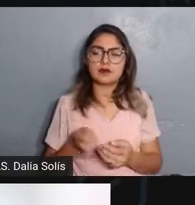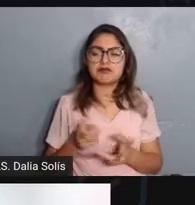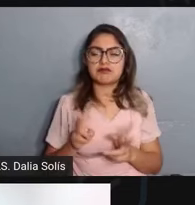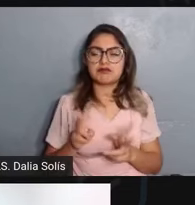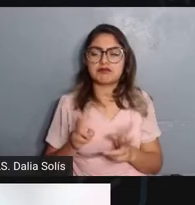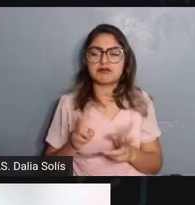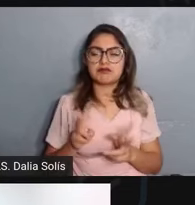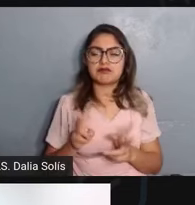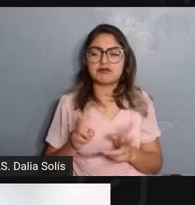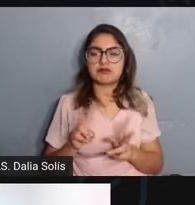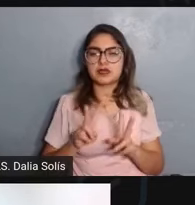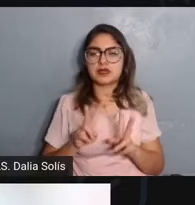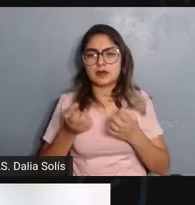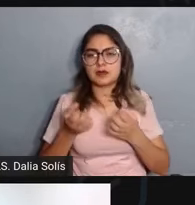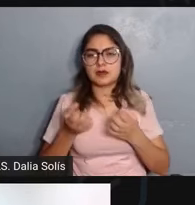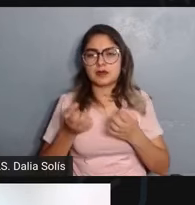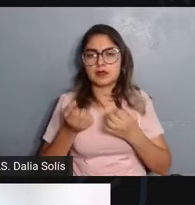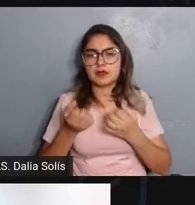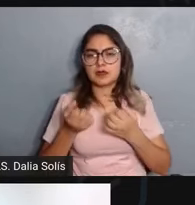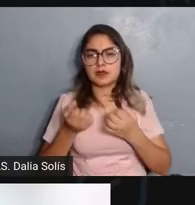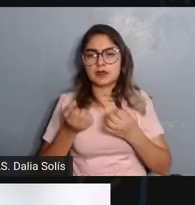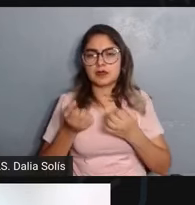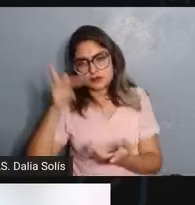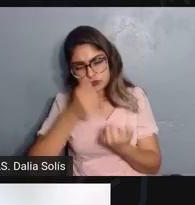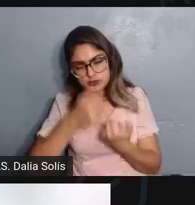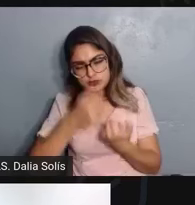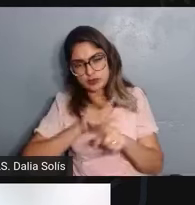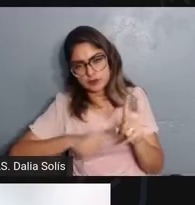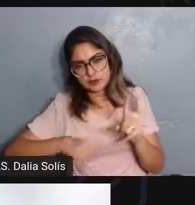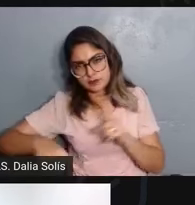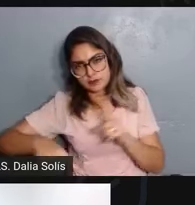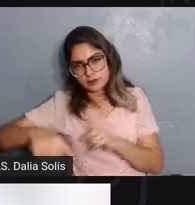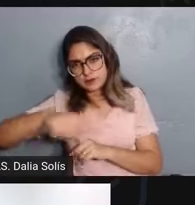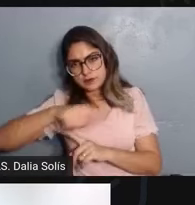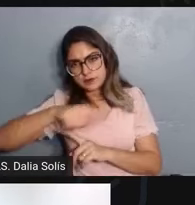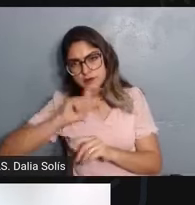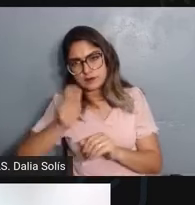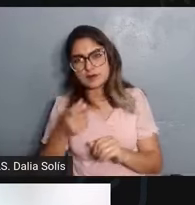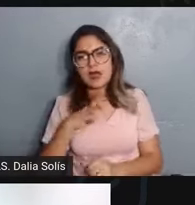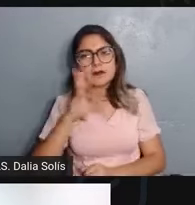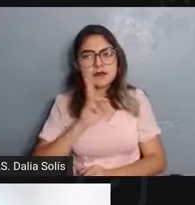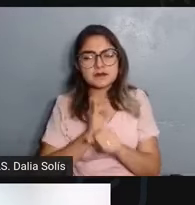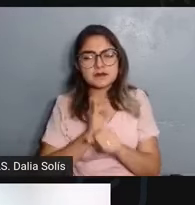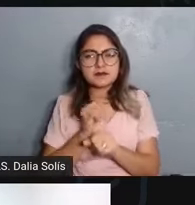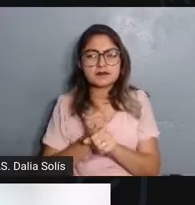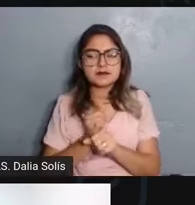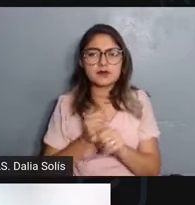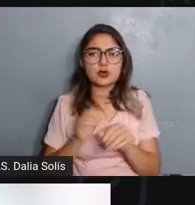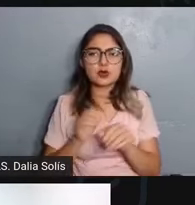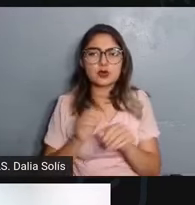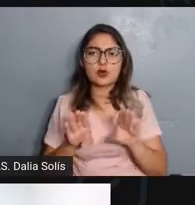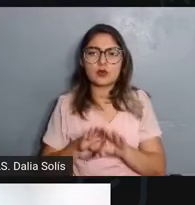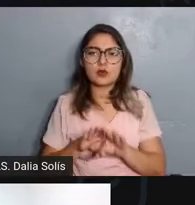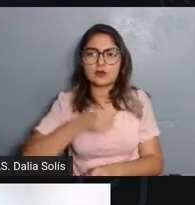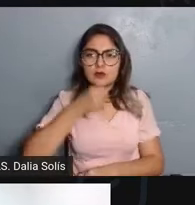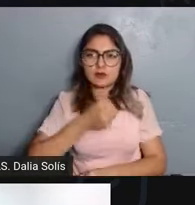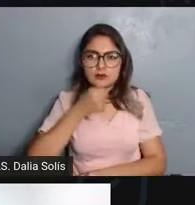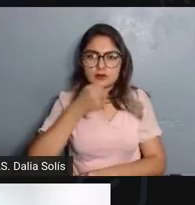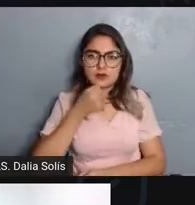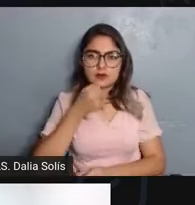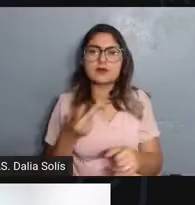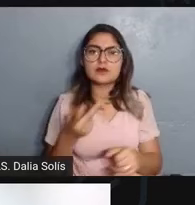que la sexualidad en la vejez, ¿cómo la hacemos? Cuidamos a los nietos, cuidamos a las nietas.